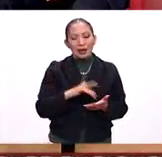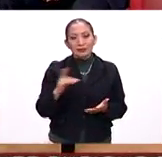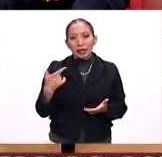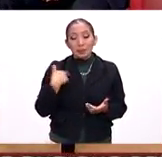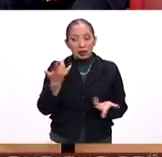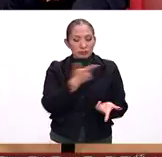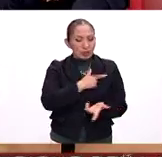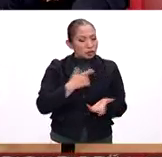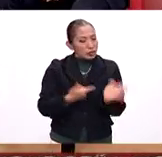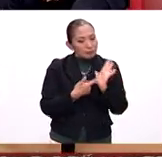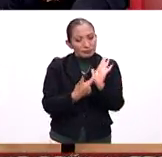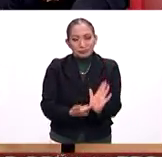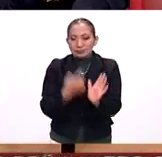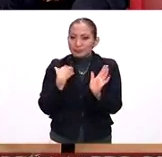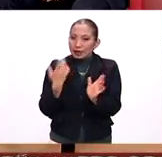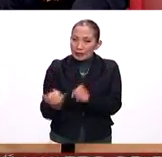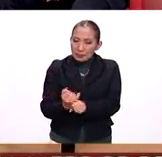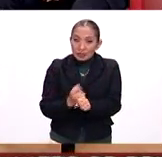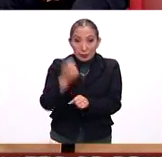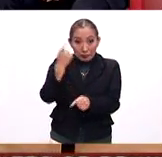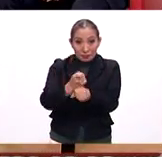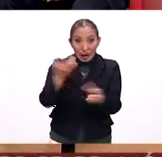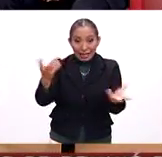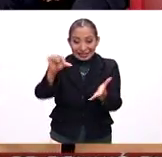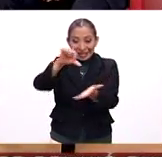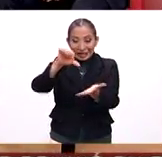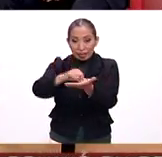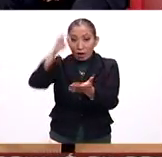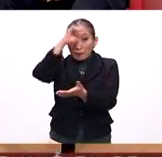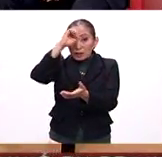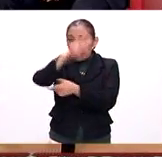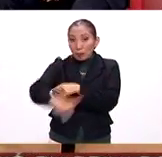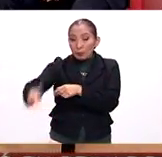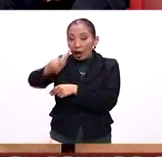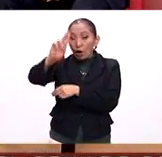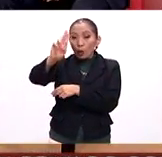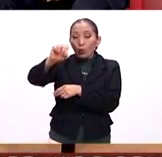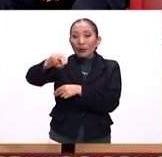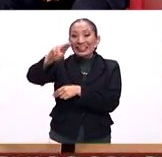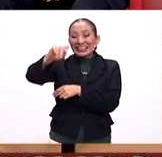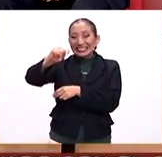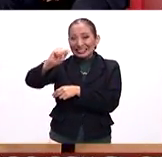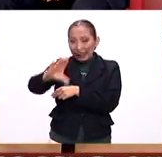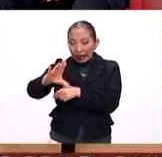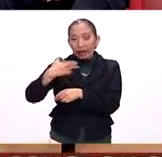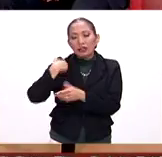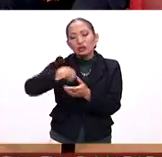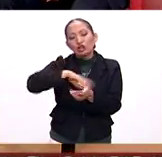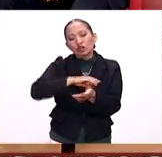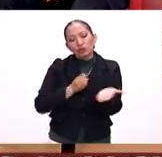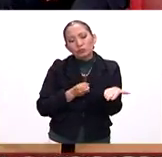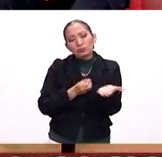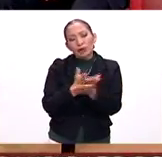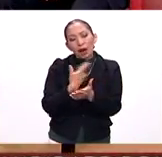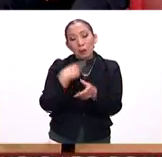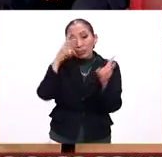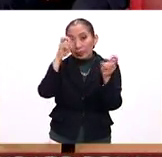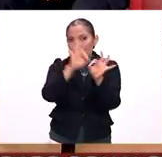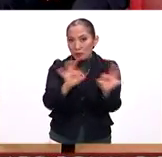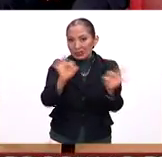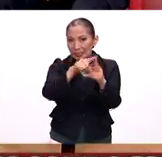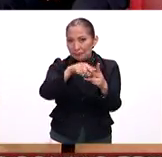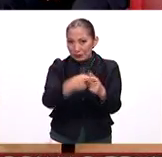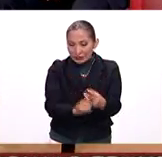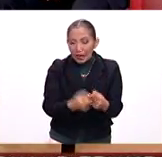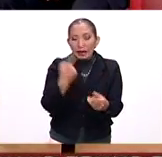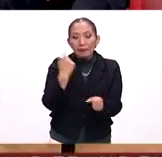un gusto presentar este estudio. Es el primero, efectivamente, que realiza el Centro de Opinión Pública de la UNITEC y decidimos salir con un tema importantísimo,